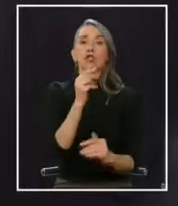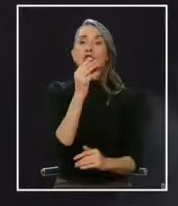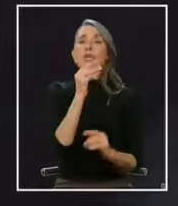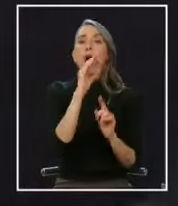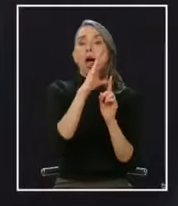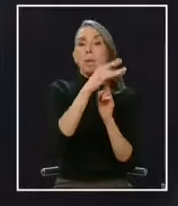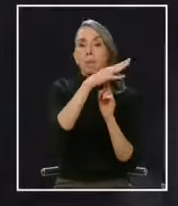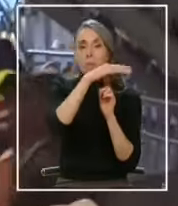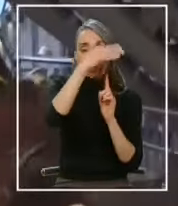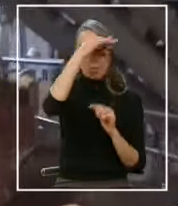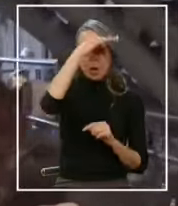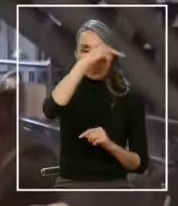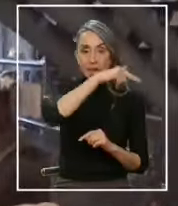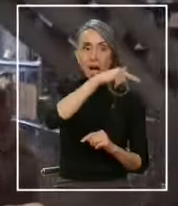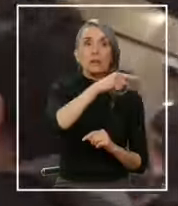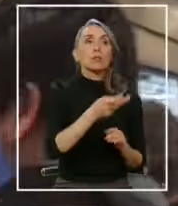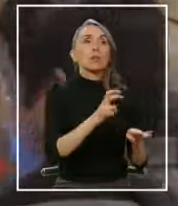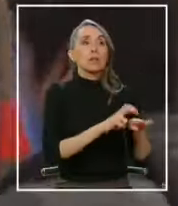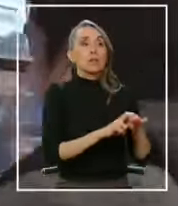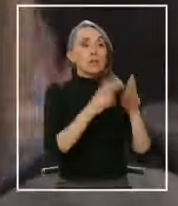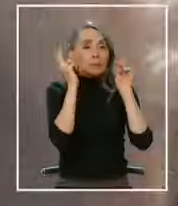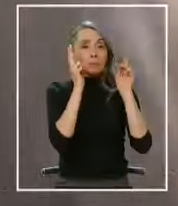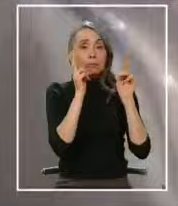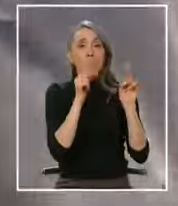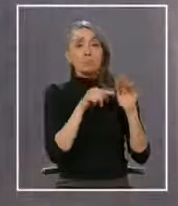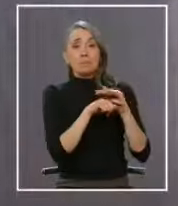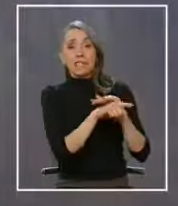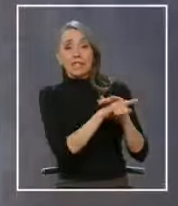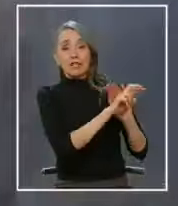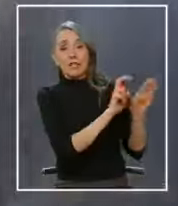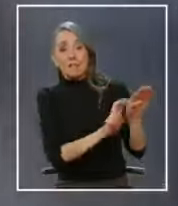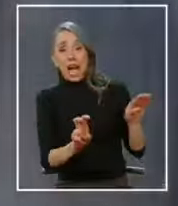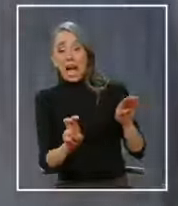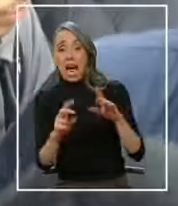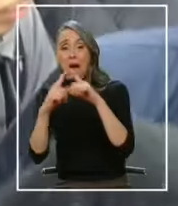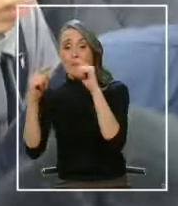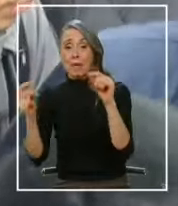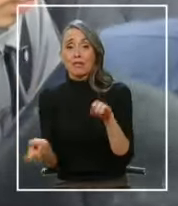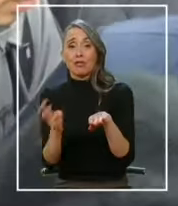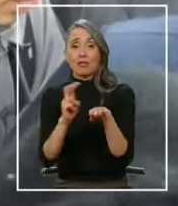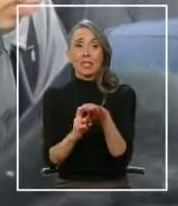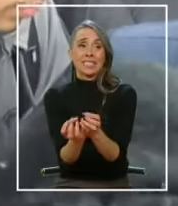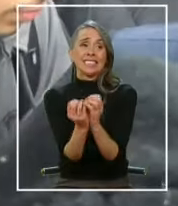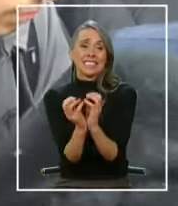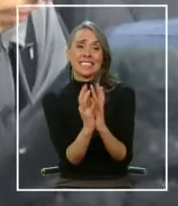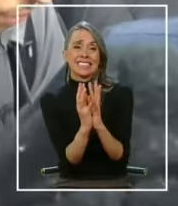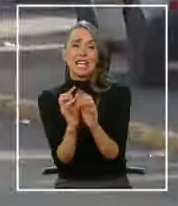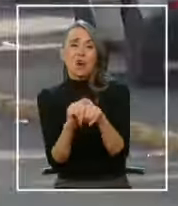con dirección a La Florida, una verdadera odisea en hora punta.